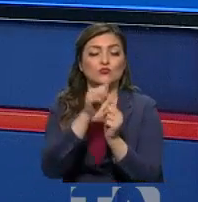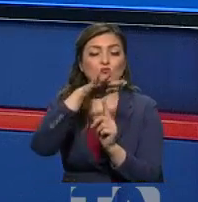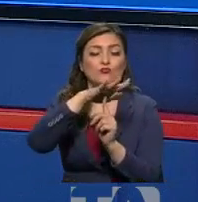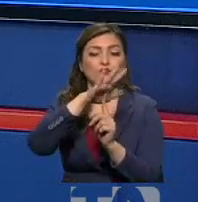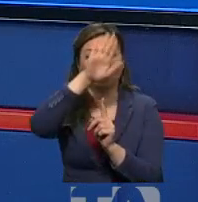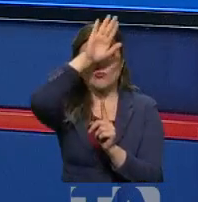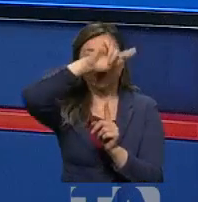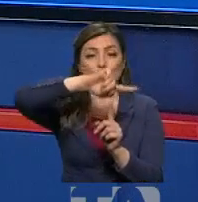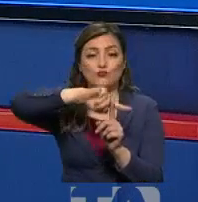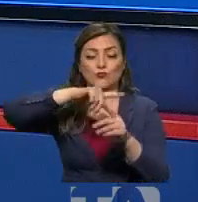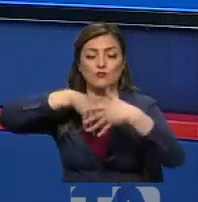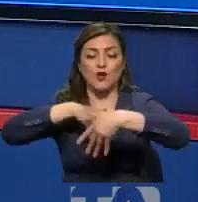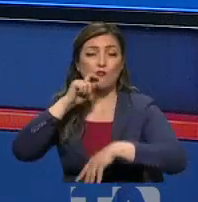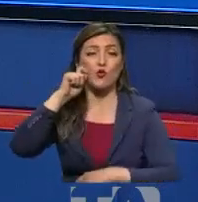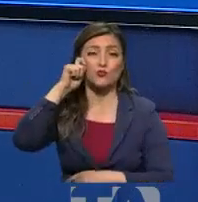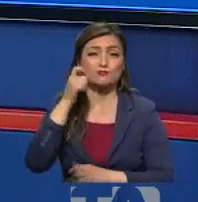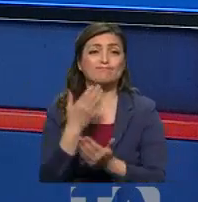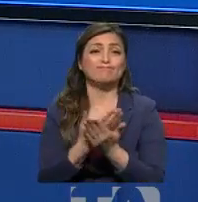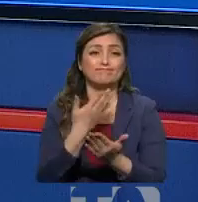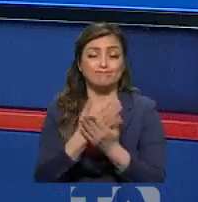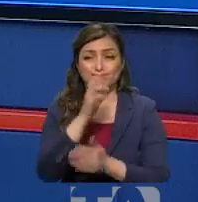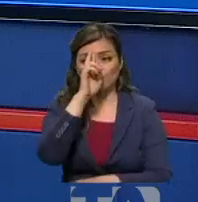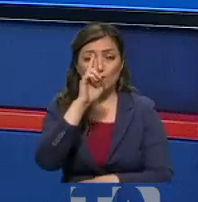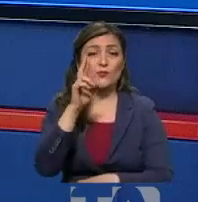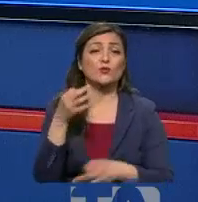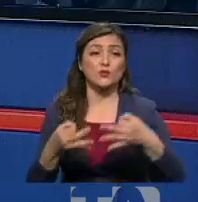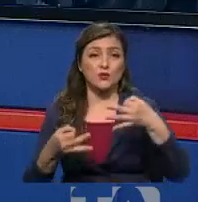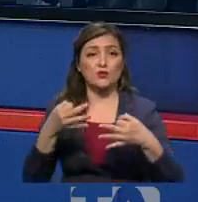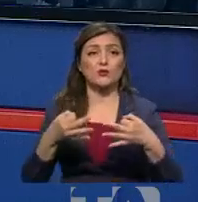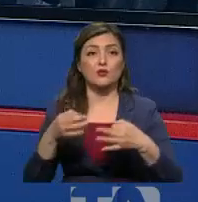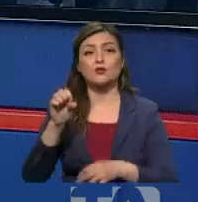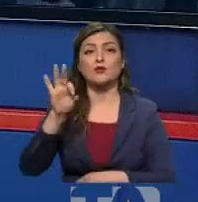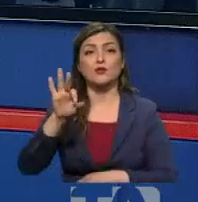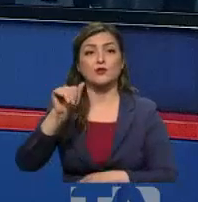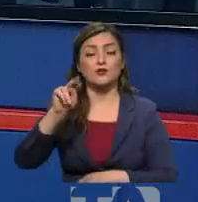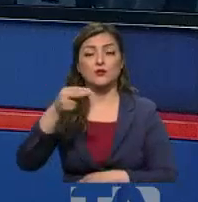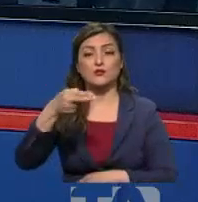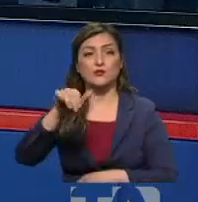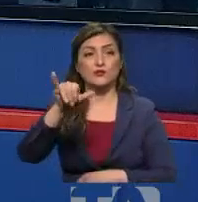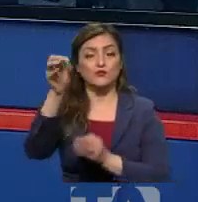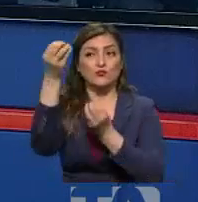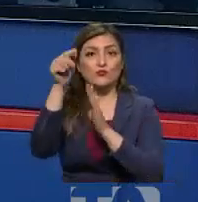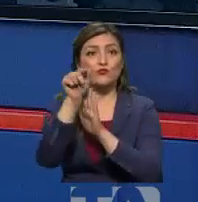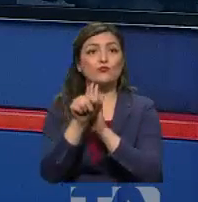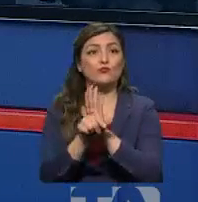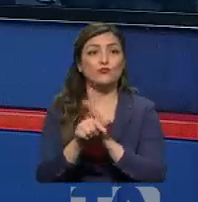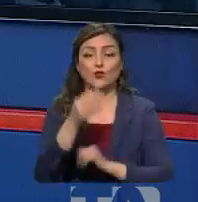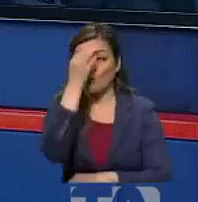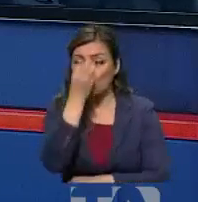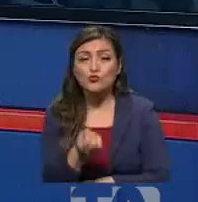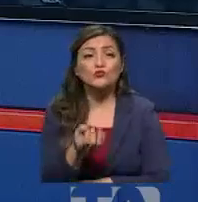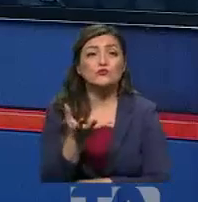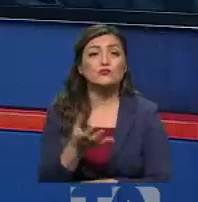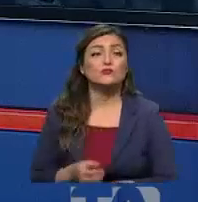La Carolina en un plantón para exigir respeto y justicia. Stephanie Paz se encuentra en el sitio para contarnos todos los detalles. Steffi, buenos